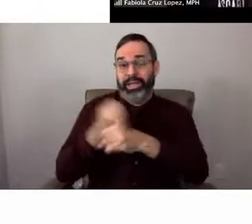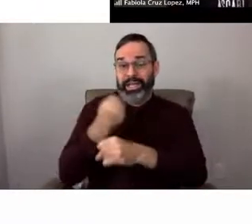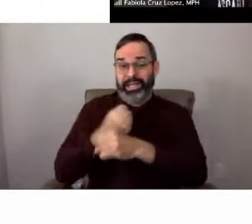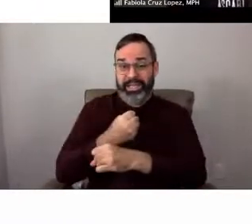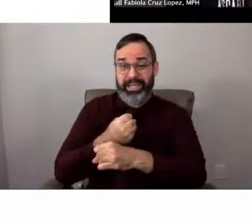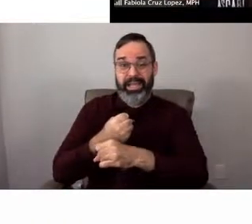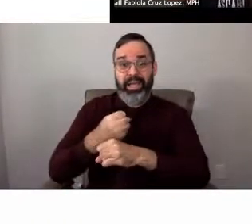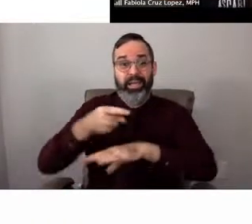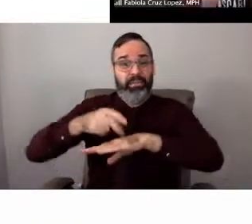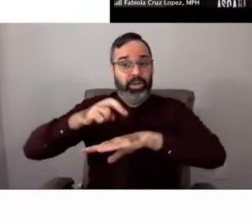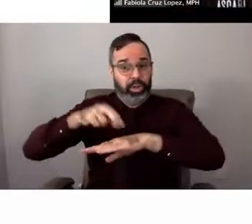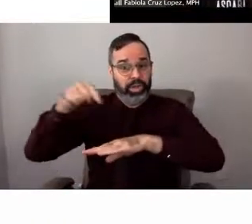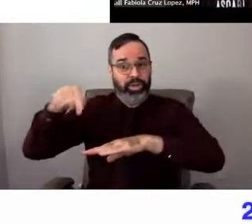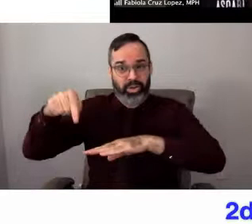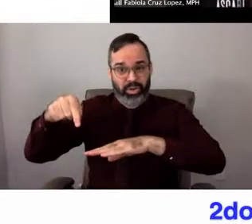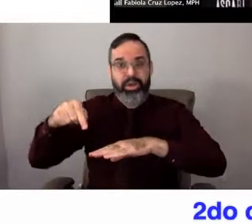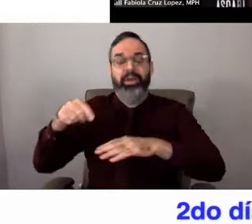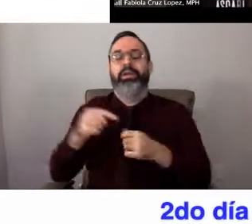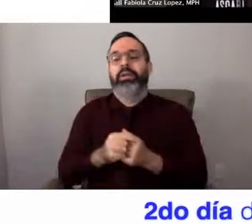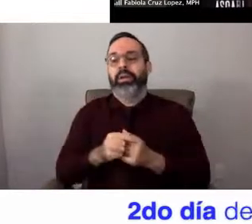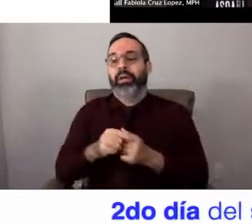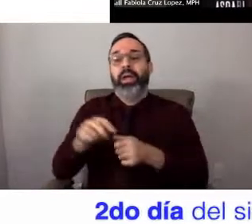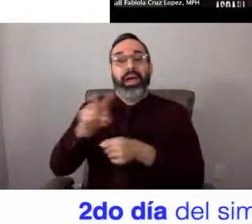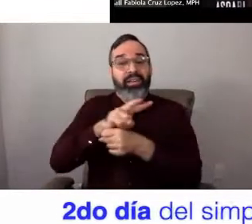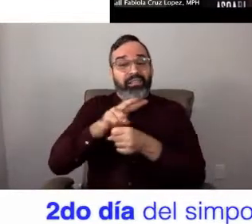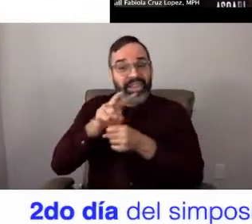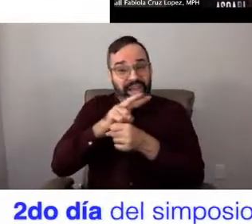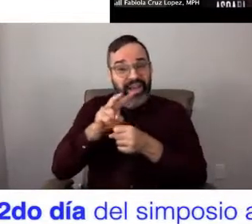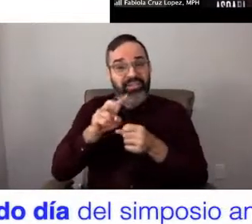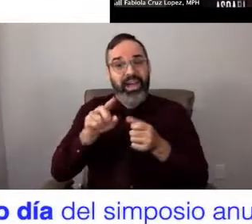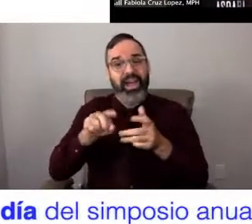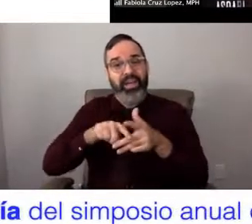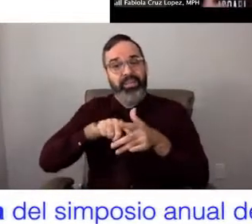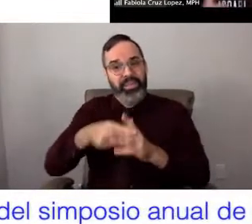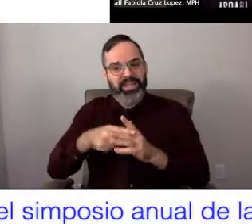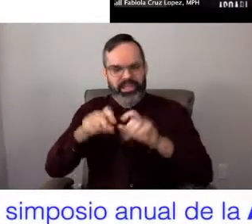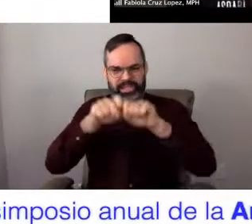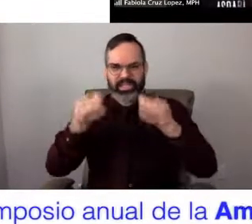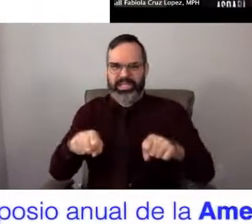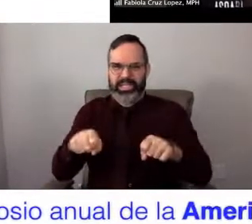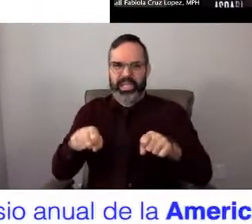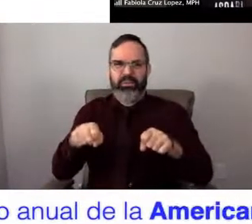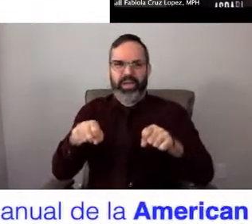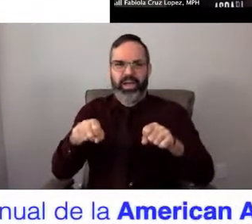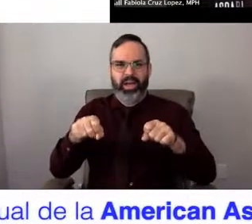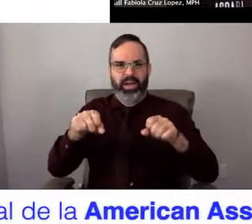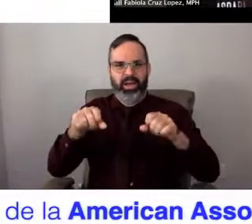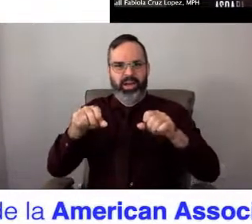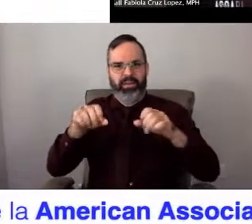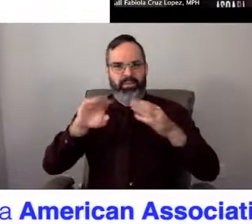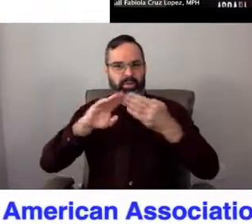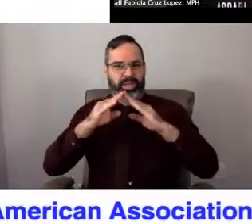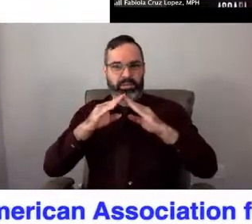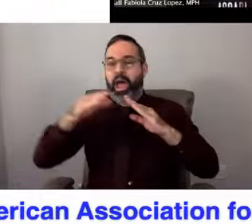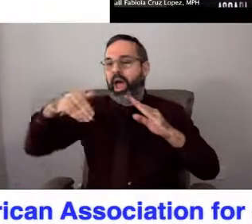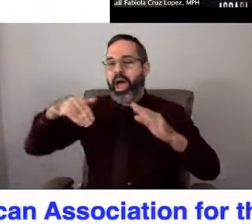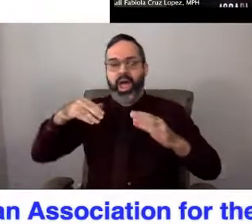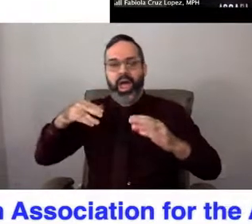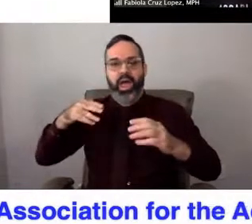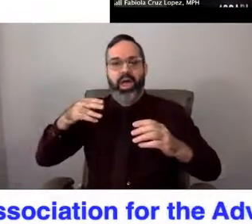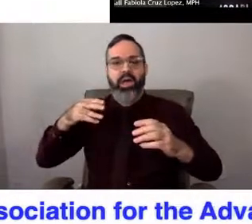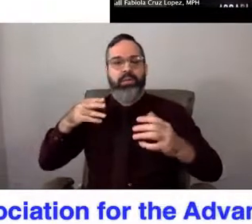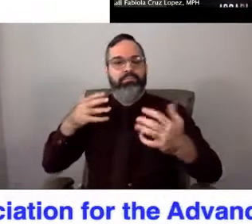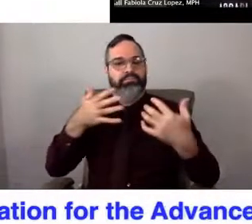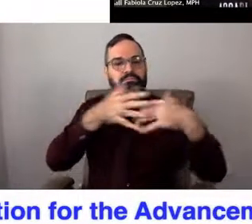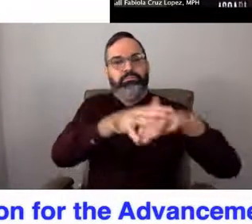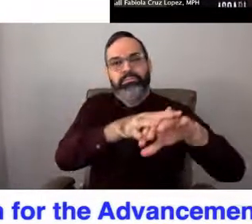Rico. En Villalba comienza un sistema municipal todavía no integrado a la respuesta del nivel